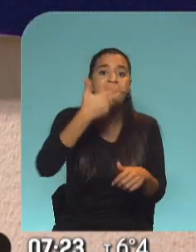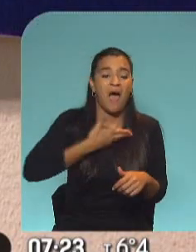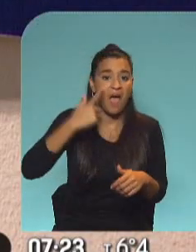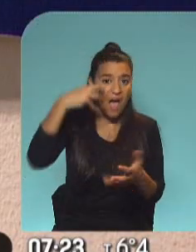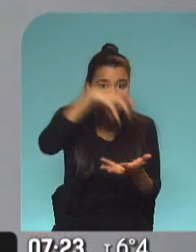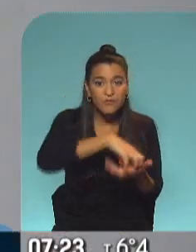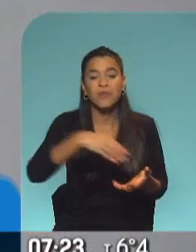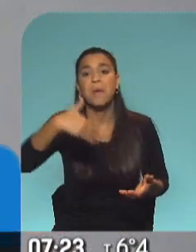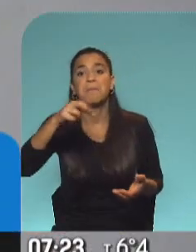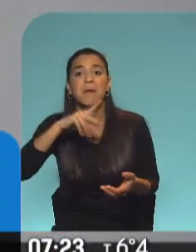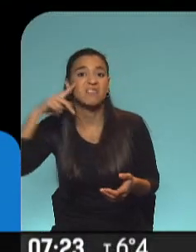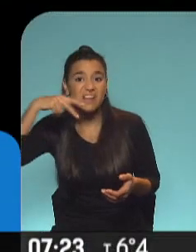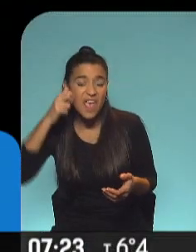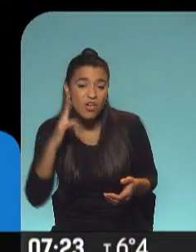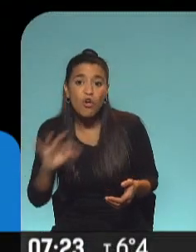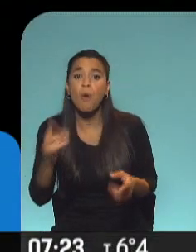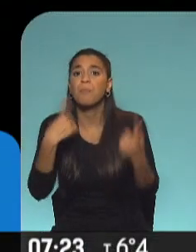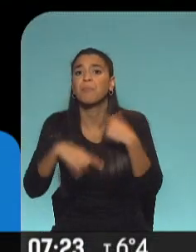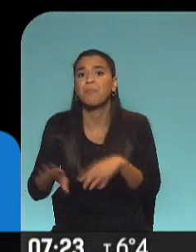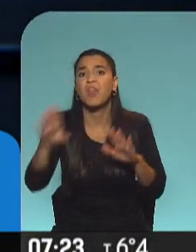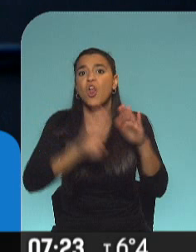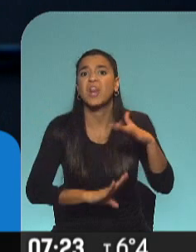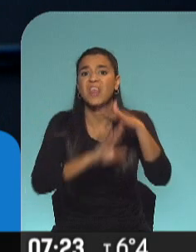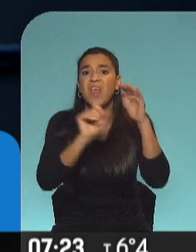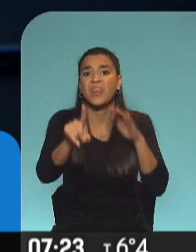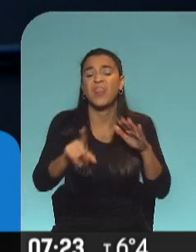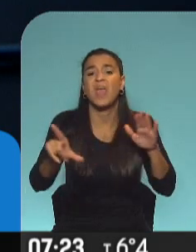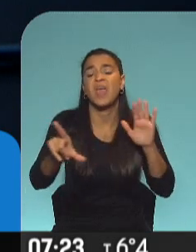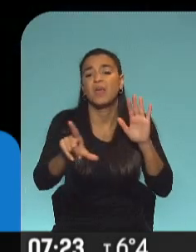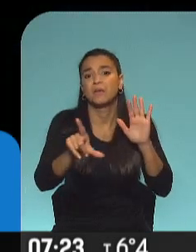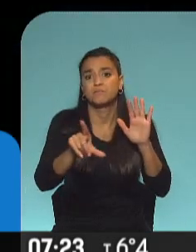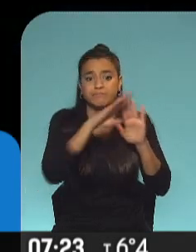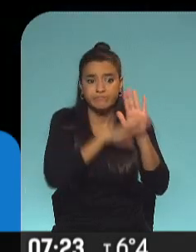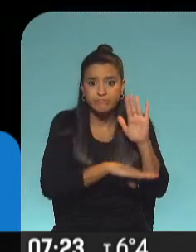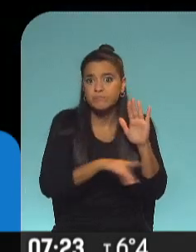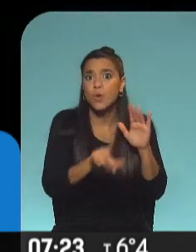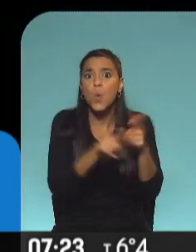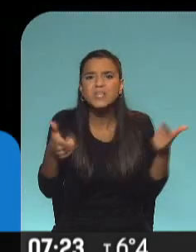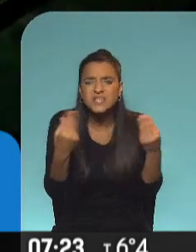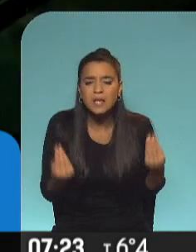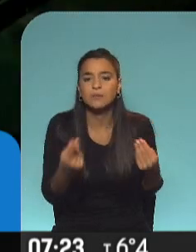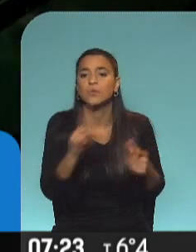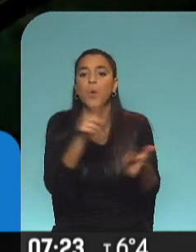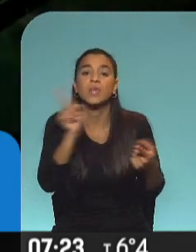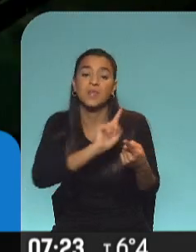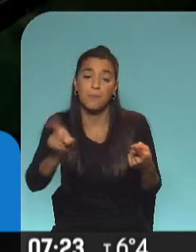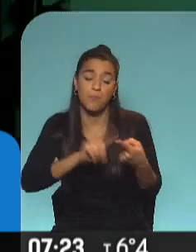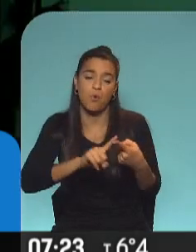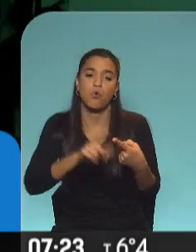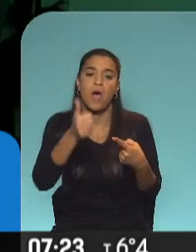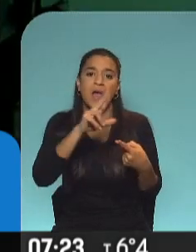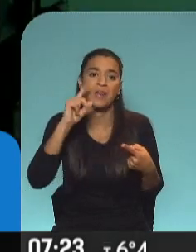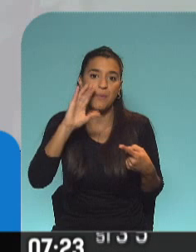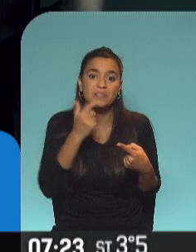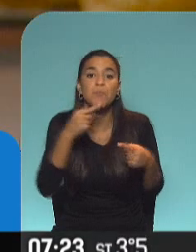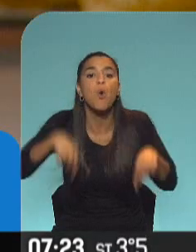Rosada, pero el nombre del titular de la AFI no está en la lista de Villena todavía. Yo agregaría a esa frase: no aparece Gustavo Arribas